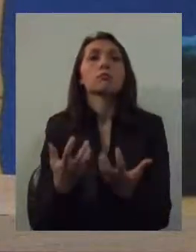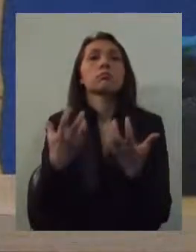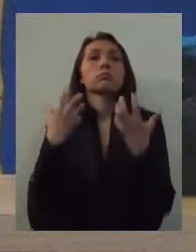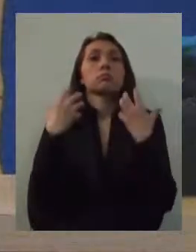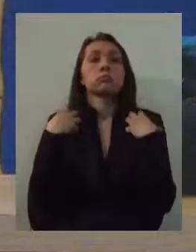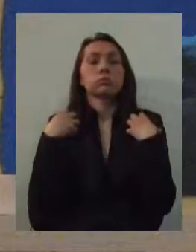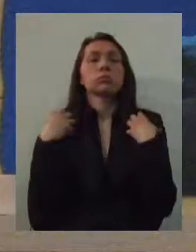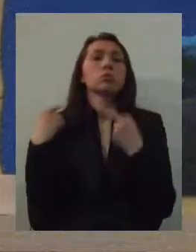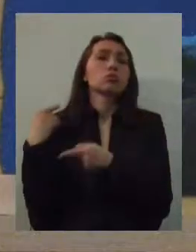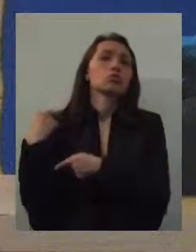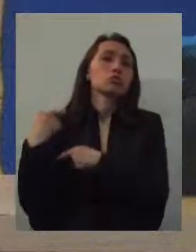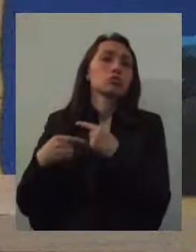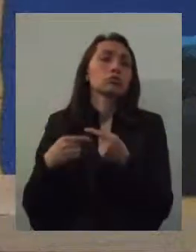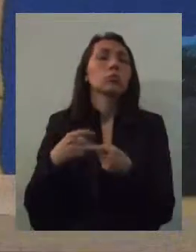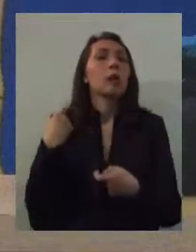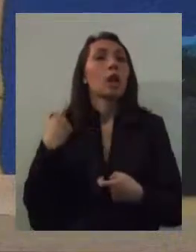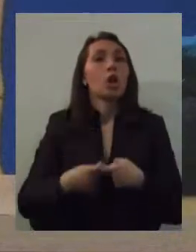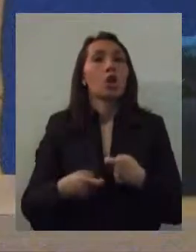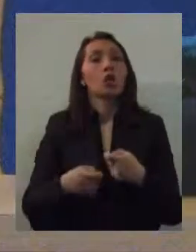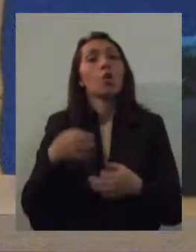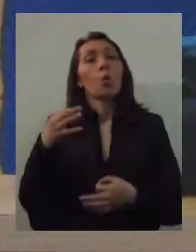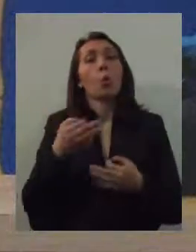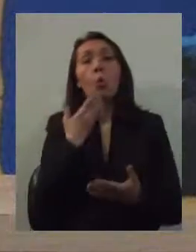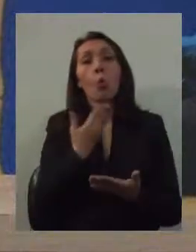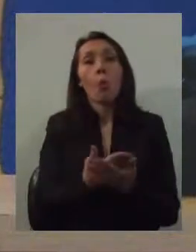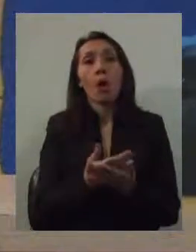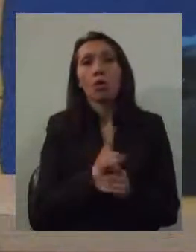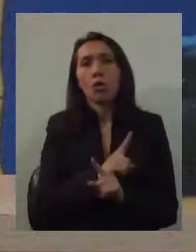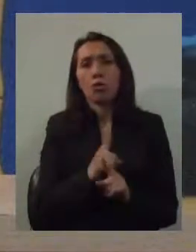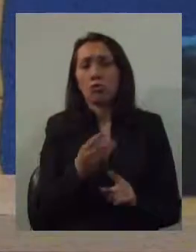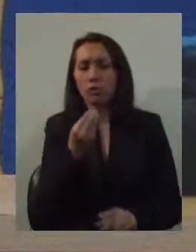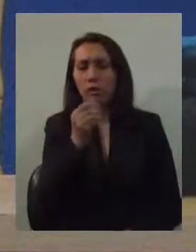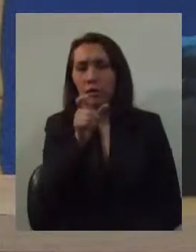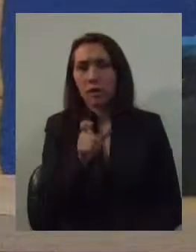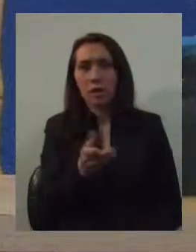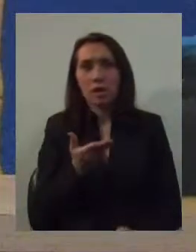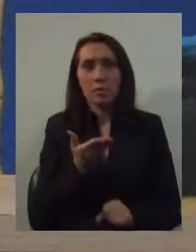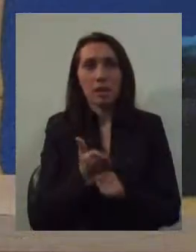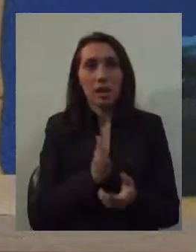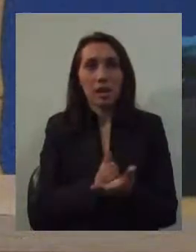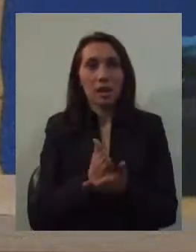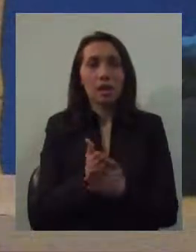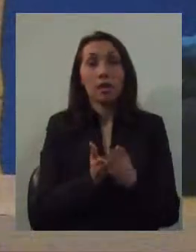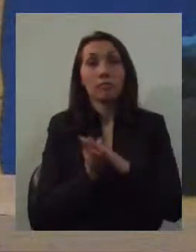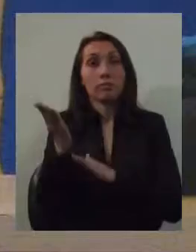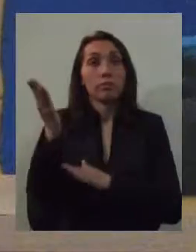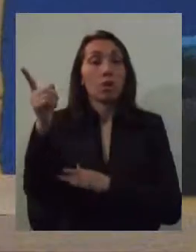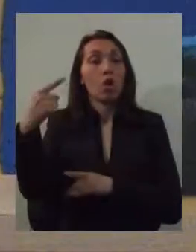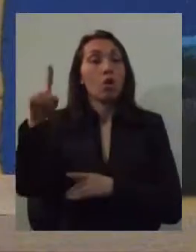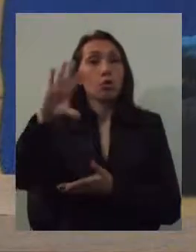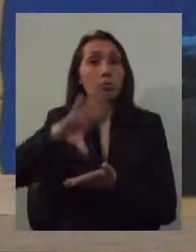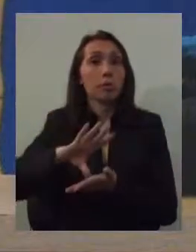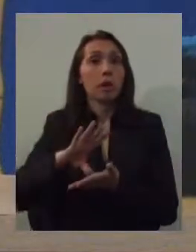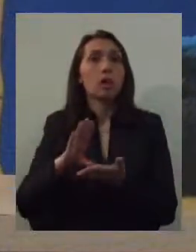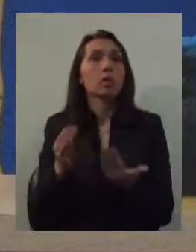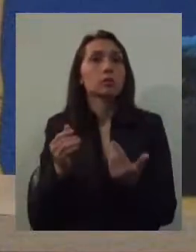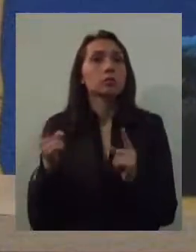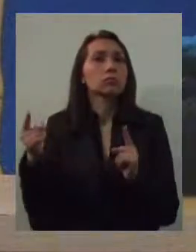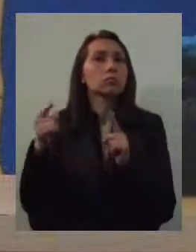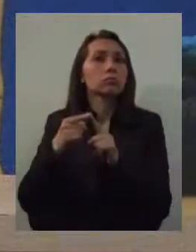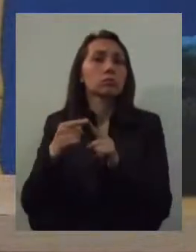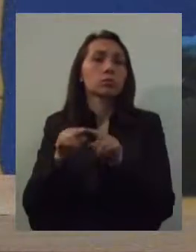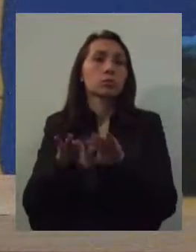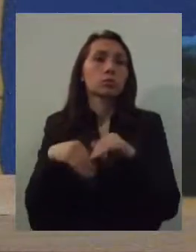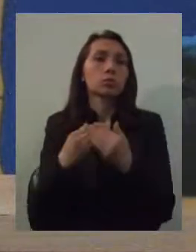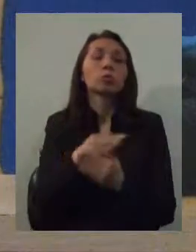jurisdicción para evitar la denegación de justicia cuando no sea razonable exigir la iniciación de la demanda en el extranjero, la causa presente vínculo